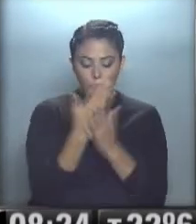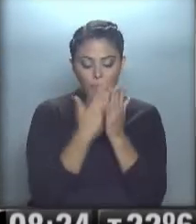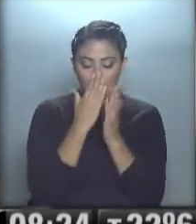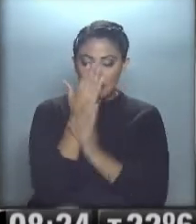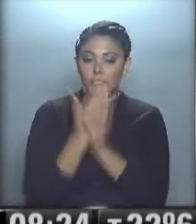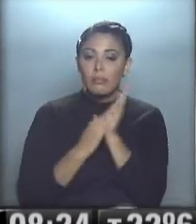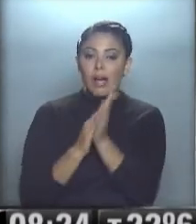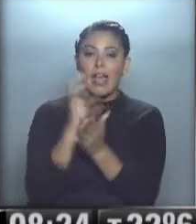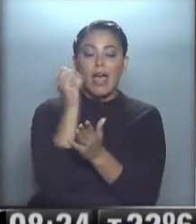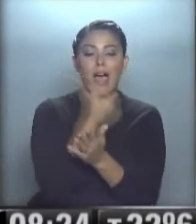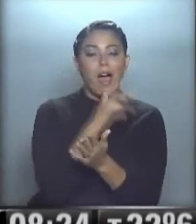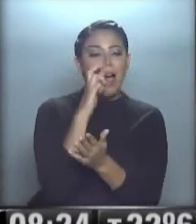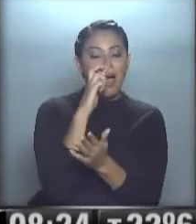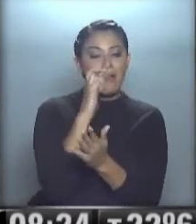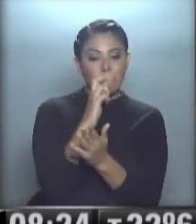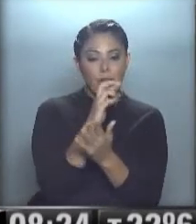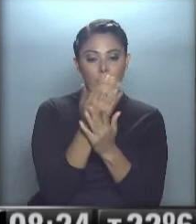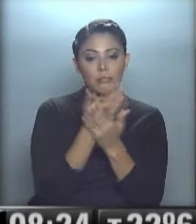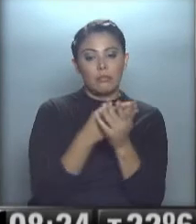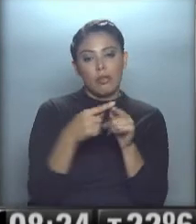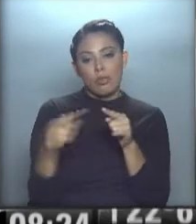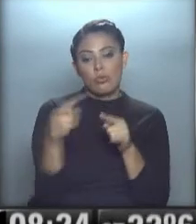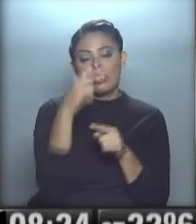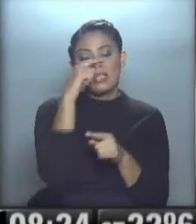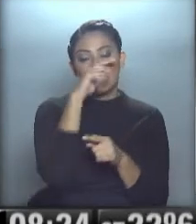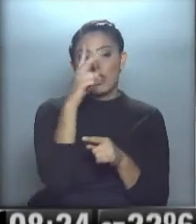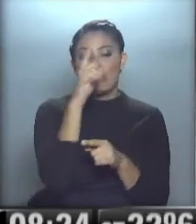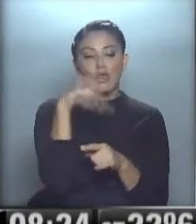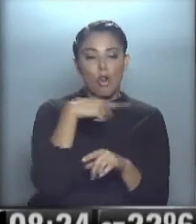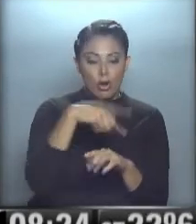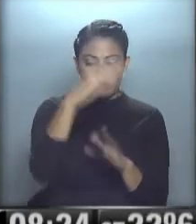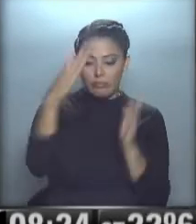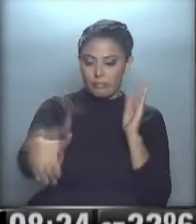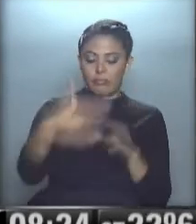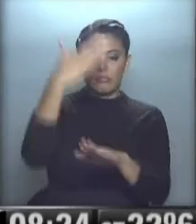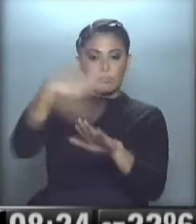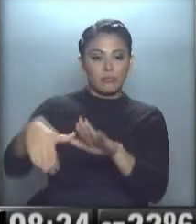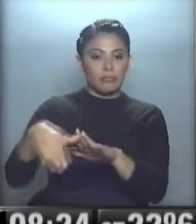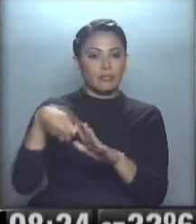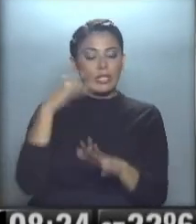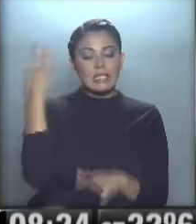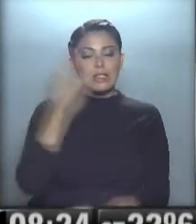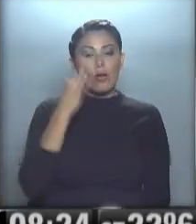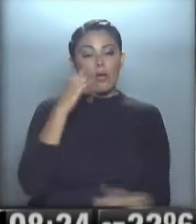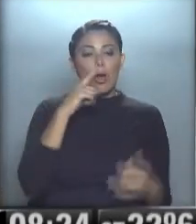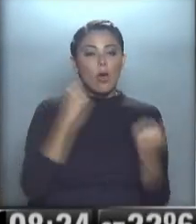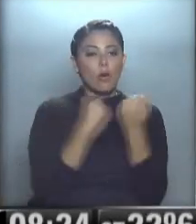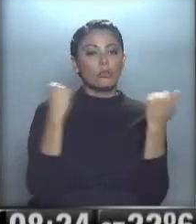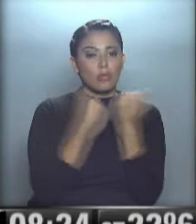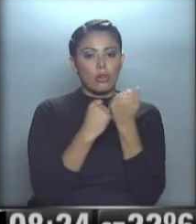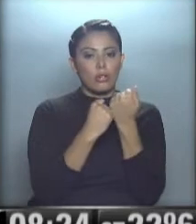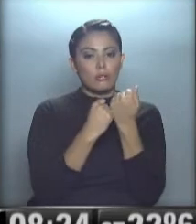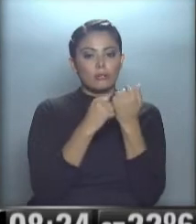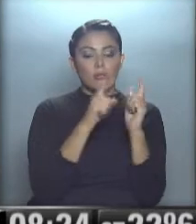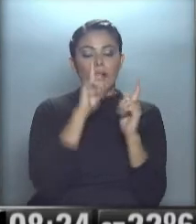la Administración Federal de Ingresos Públicos se extiende por 72 horas, de manera que se irán seguramente monetizando estas autorizaciones.